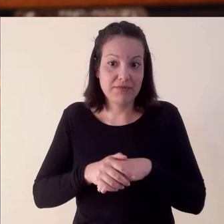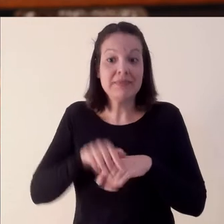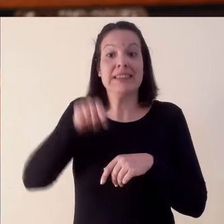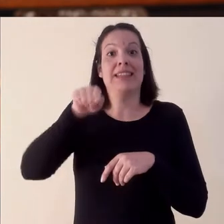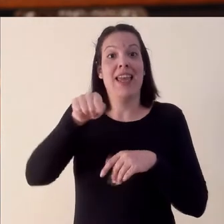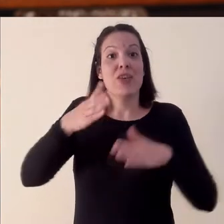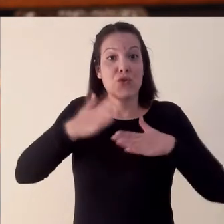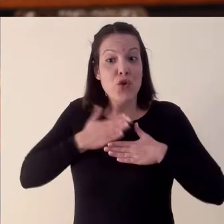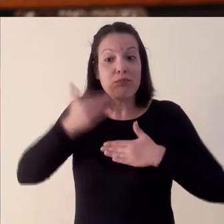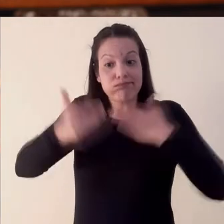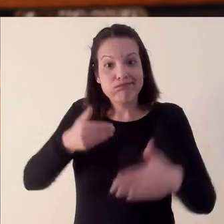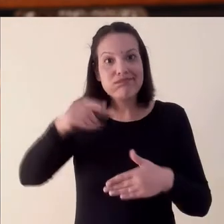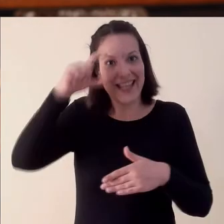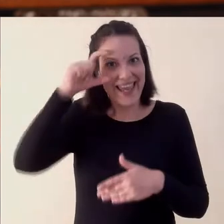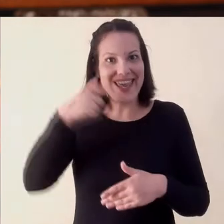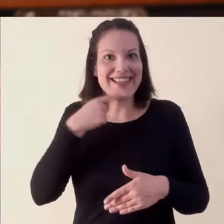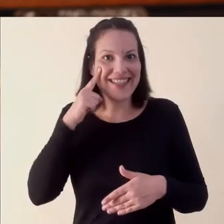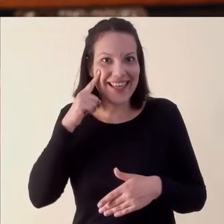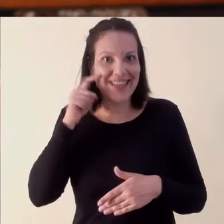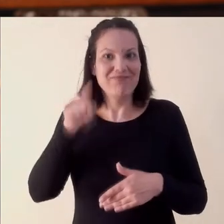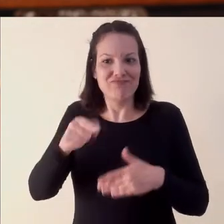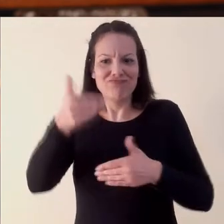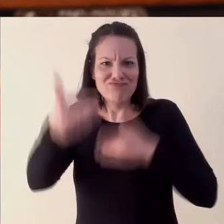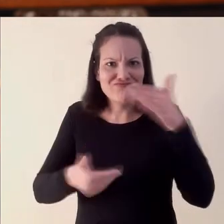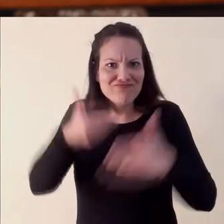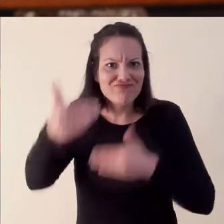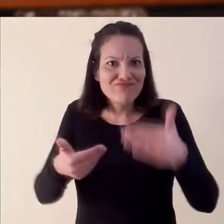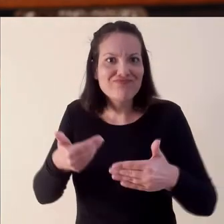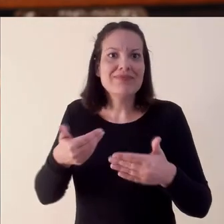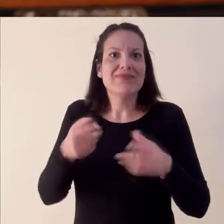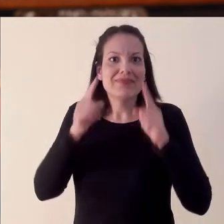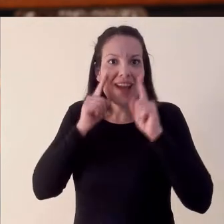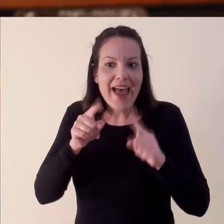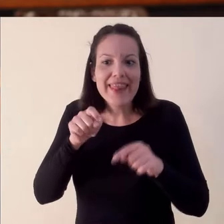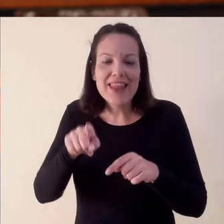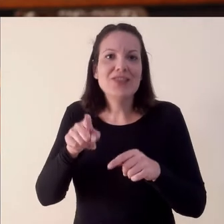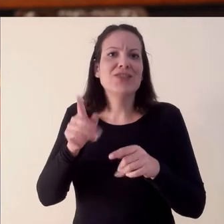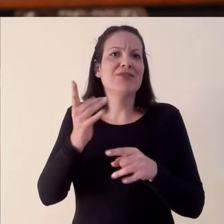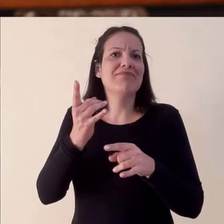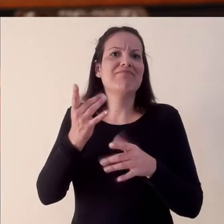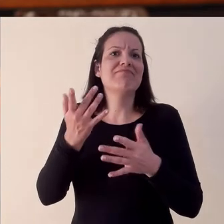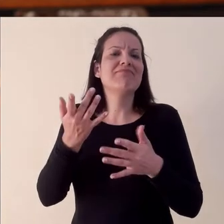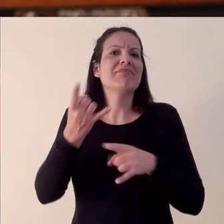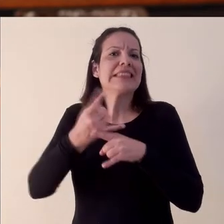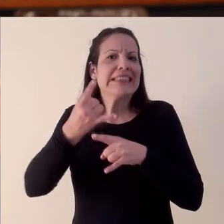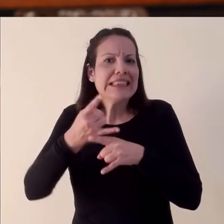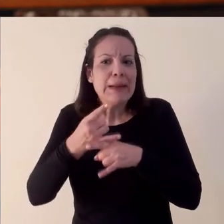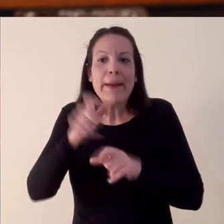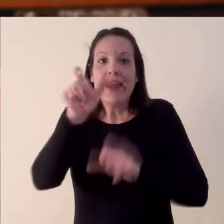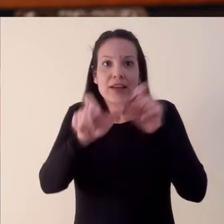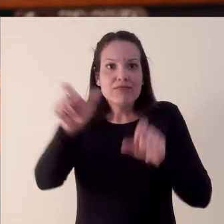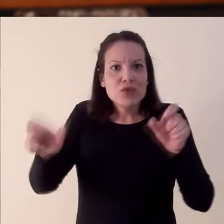ahí hago ESI, ahí las llevo adelante, siempre con el acompañamiento a